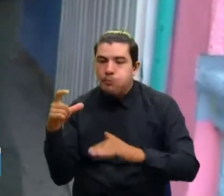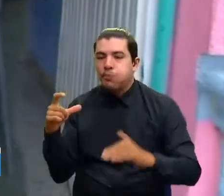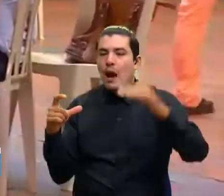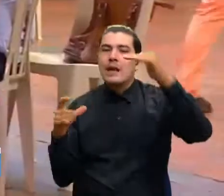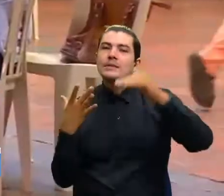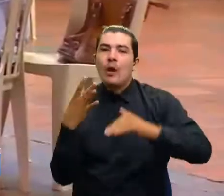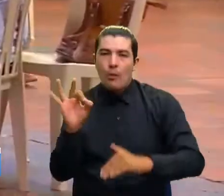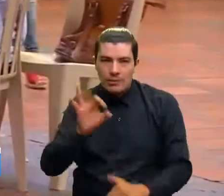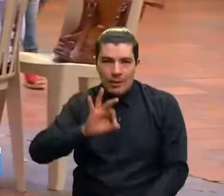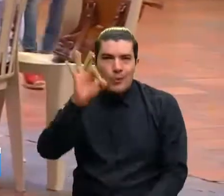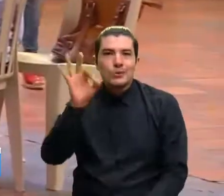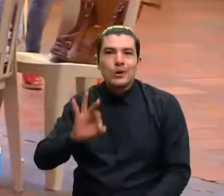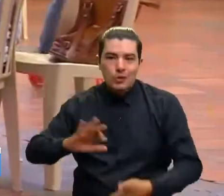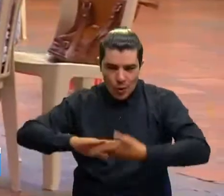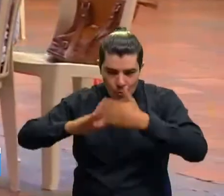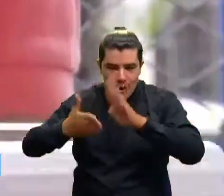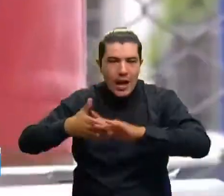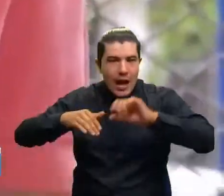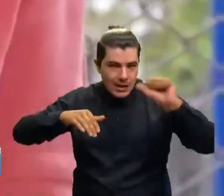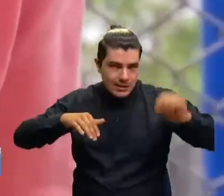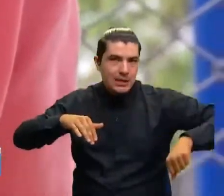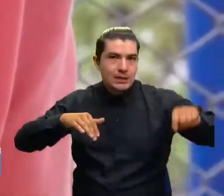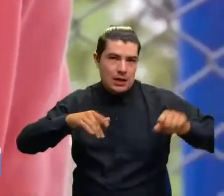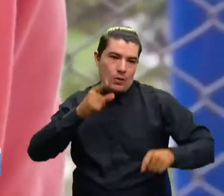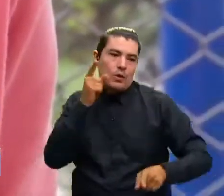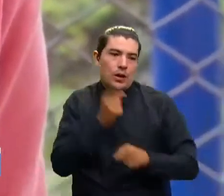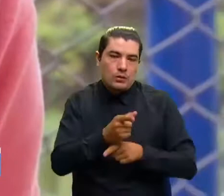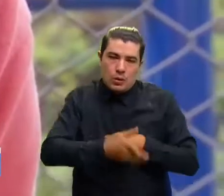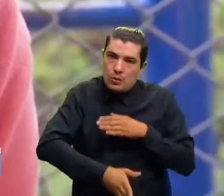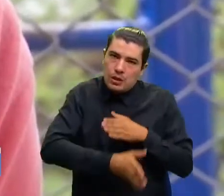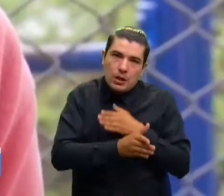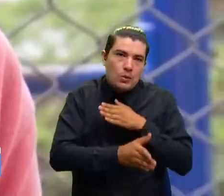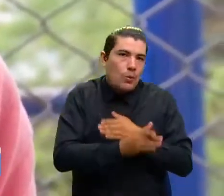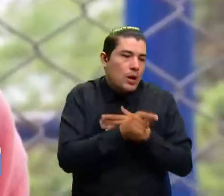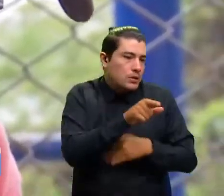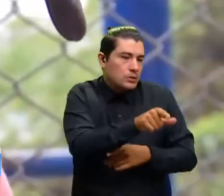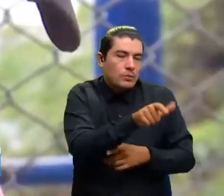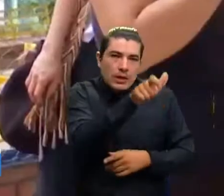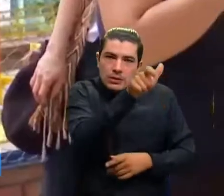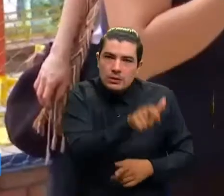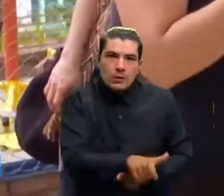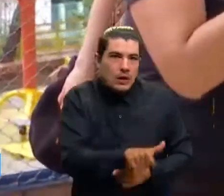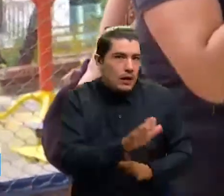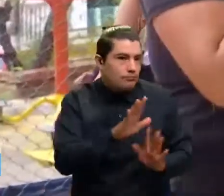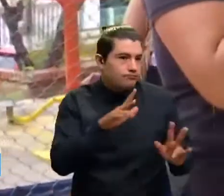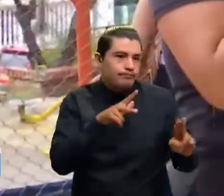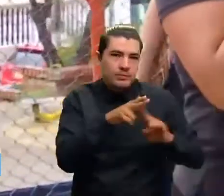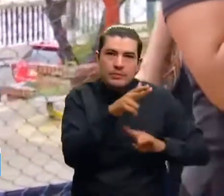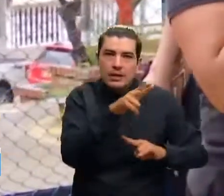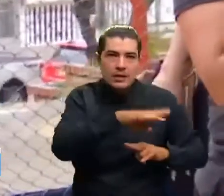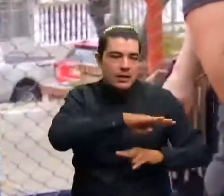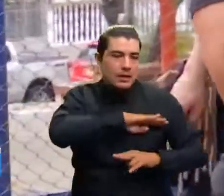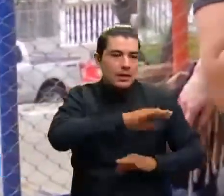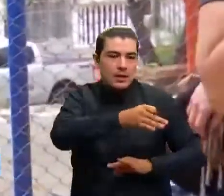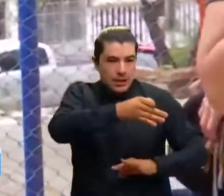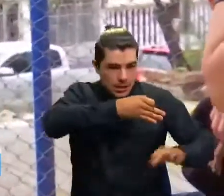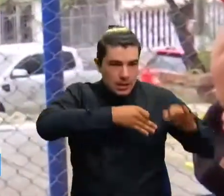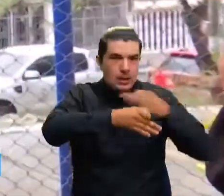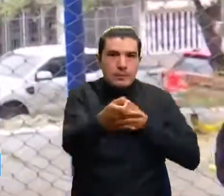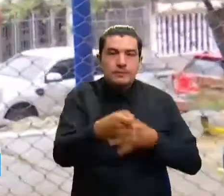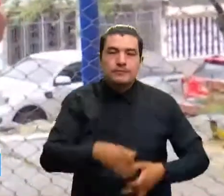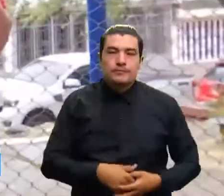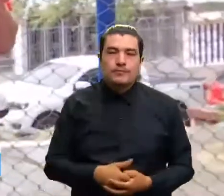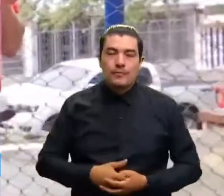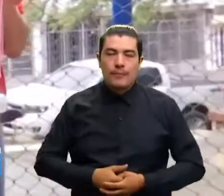para poder finalizar el proceso de mandato del ingeniero Jairo Yáñez. Pues bien, nosotros seguiremos atentos a